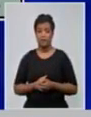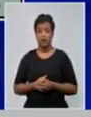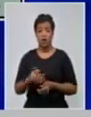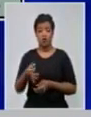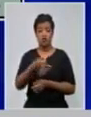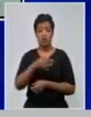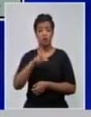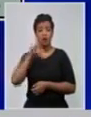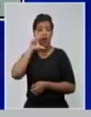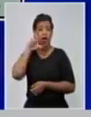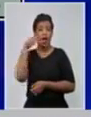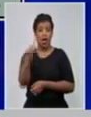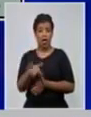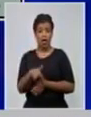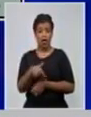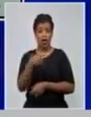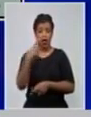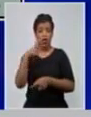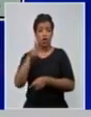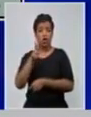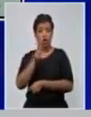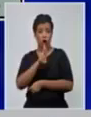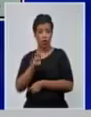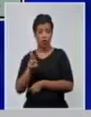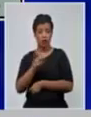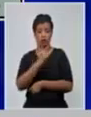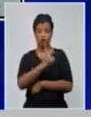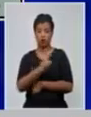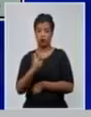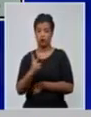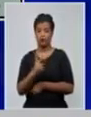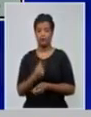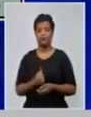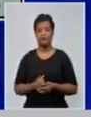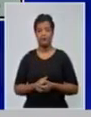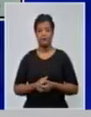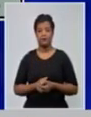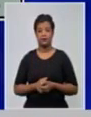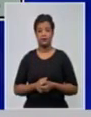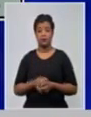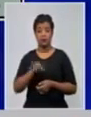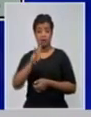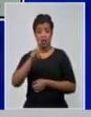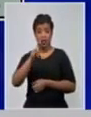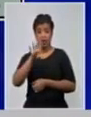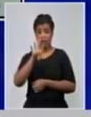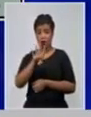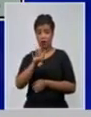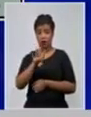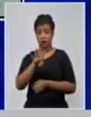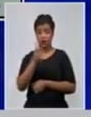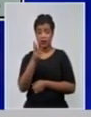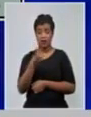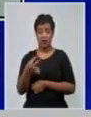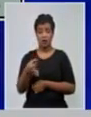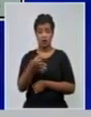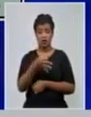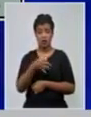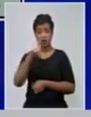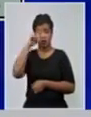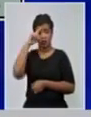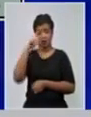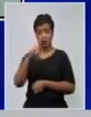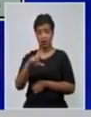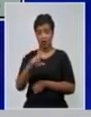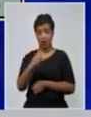y Roda se diagnostican 2 casos de cada uno. Villa Clara confirma 4, 3 del municipio Santa Clara